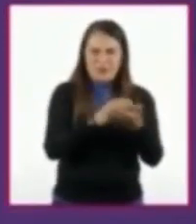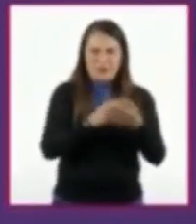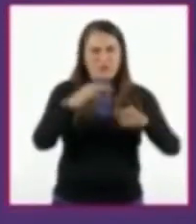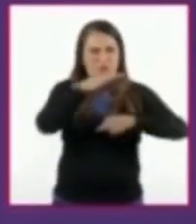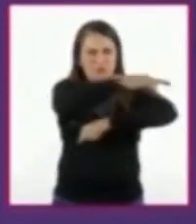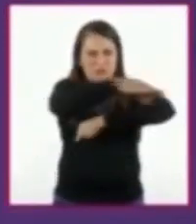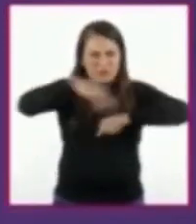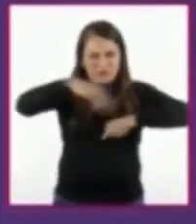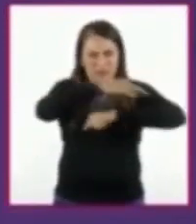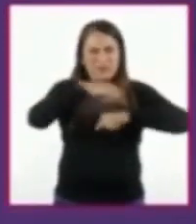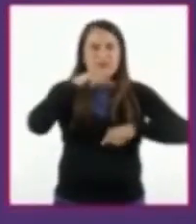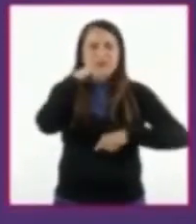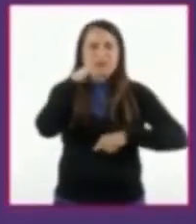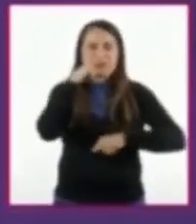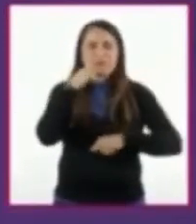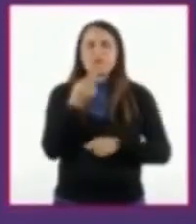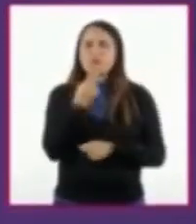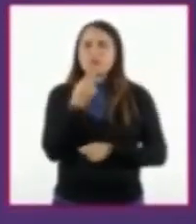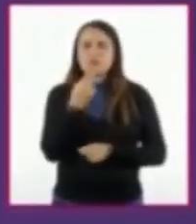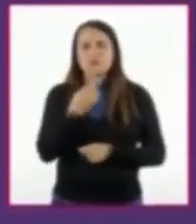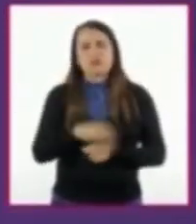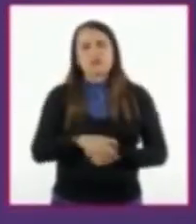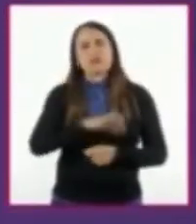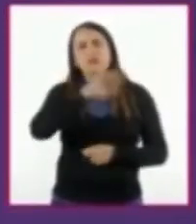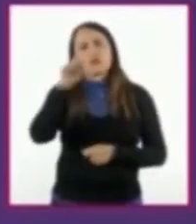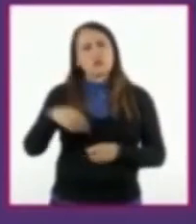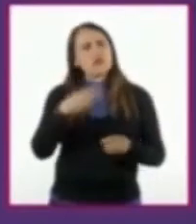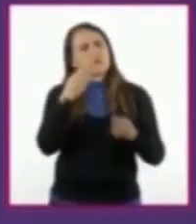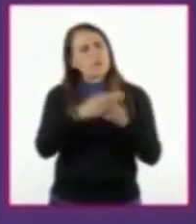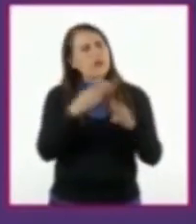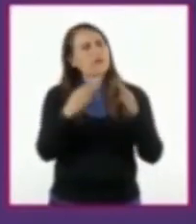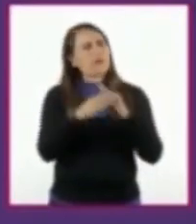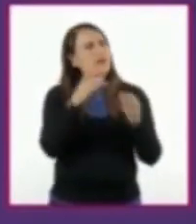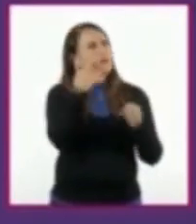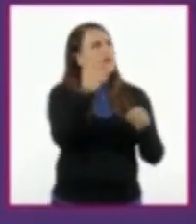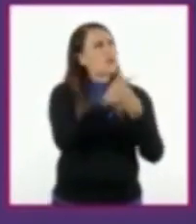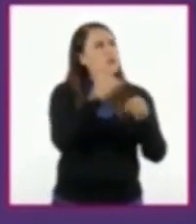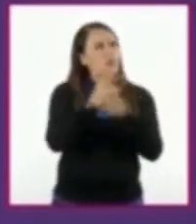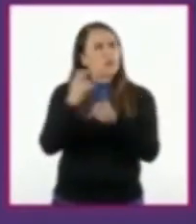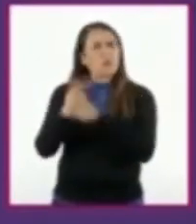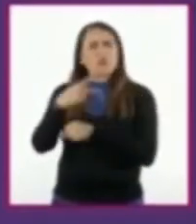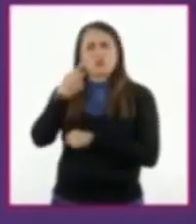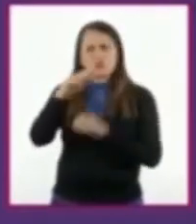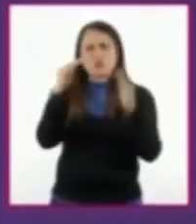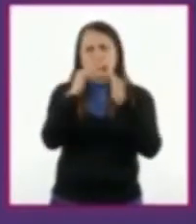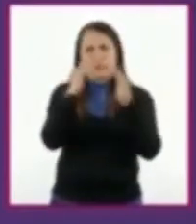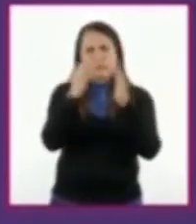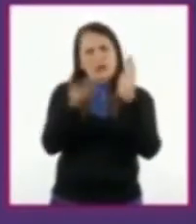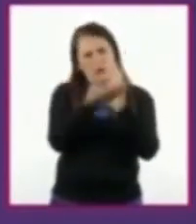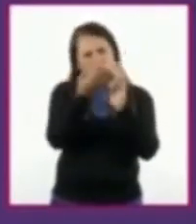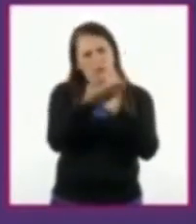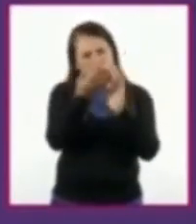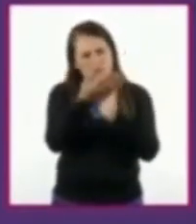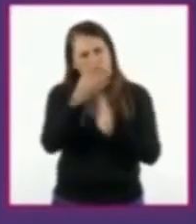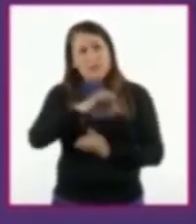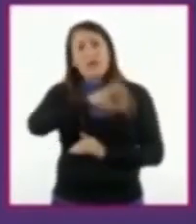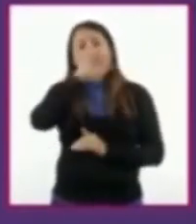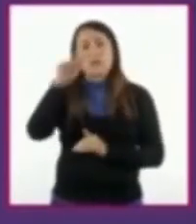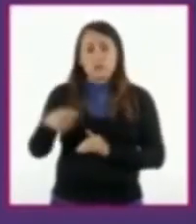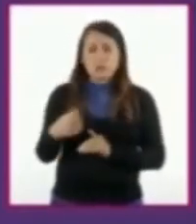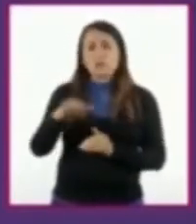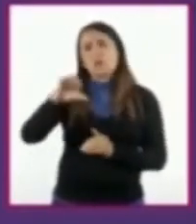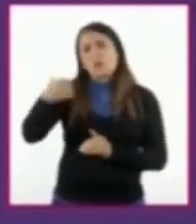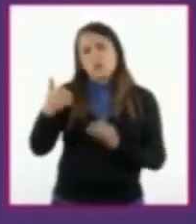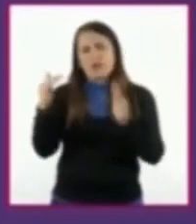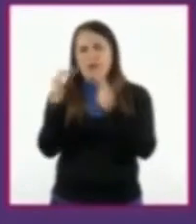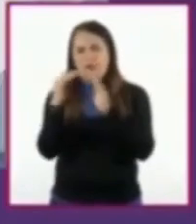regla y lápiz. Realicen una lista de los materiales con que está construida su casa y realicen una comparativa con otra casa